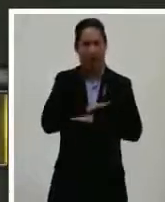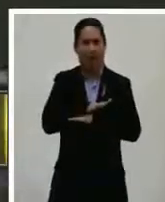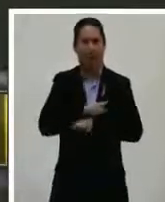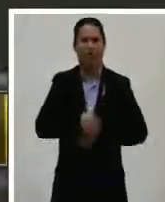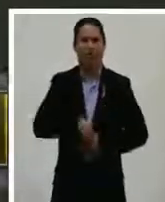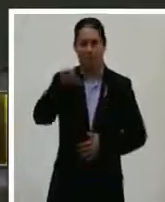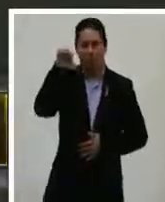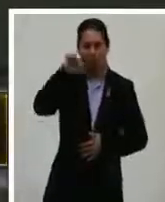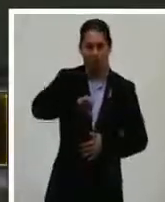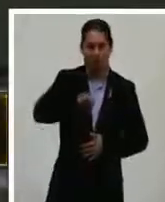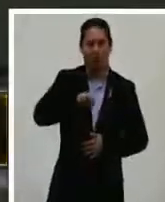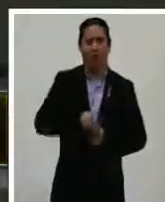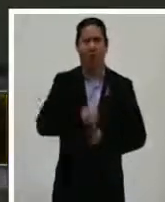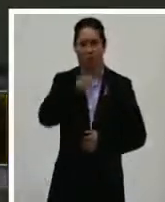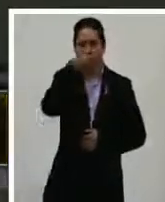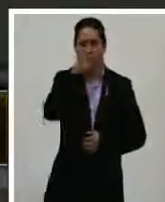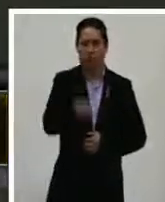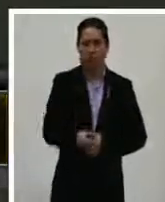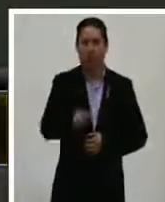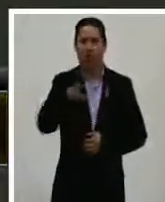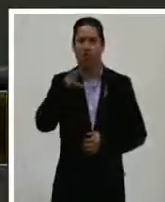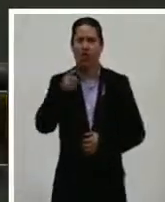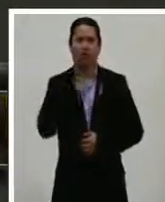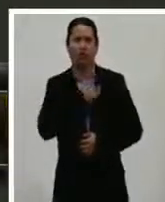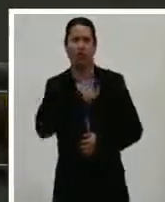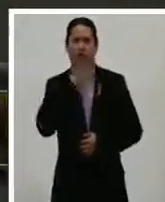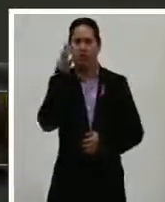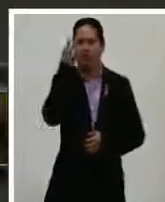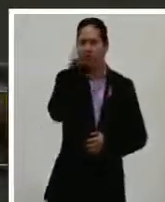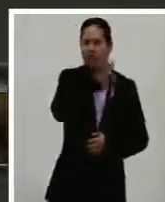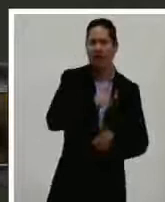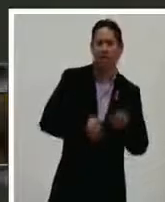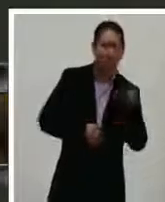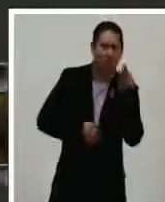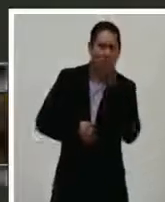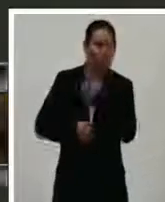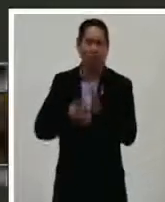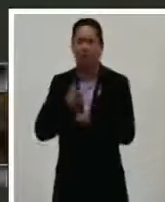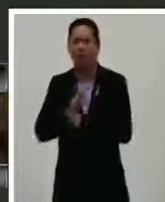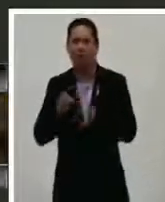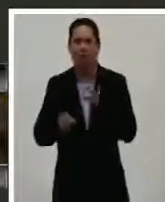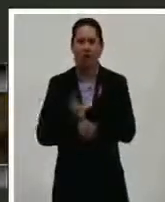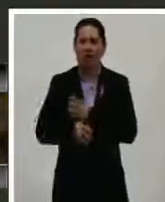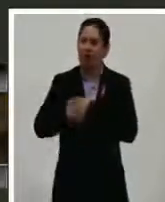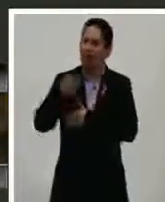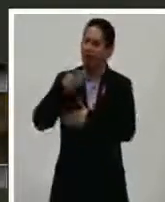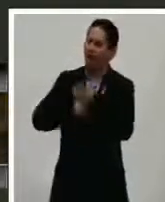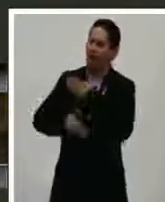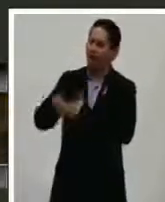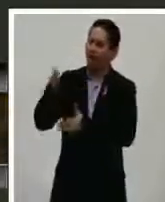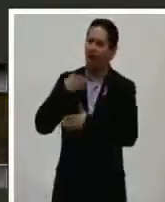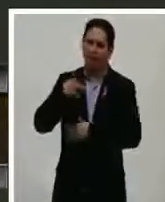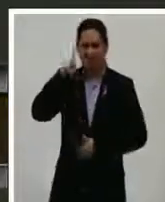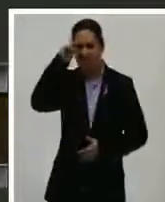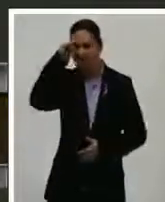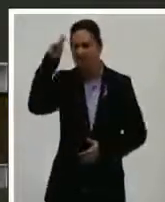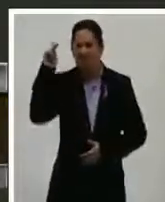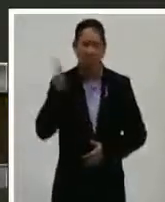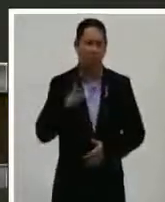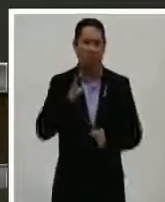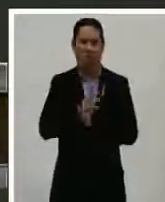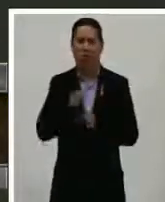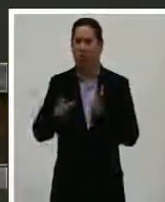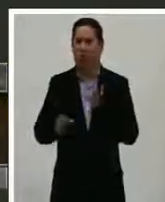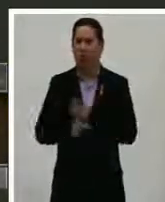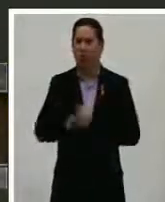hoy es una realidad y no demagogia cuando el nombre de ella se cometieron las más grandes atrocidades sin que